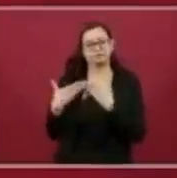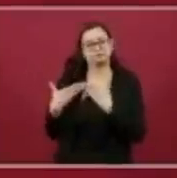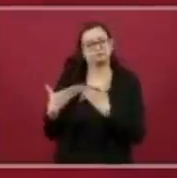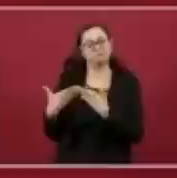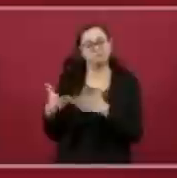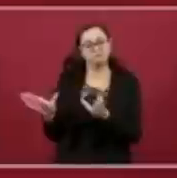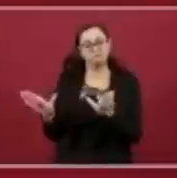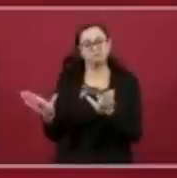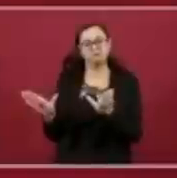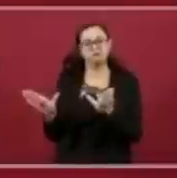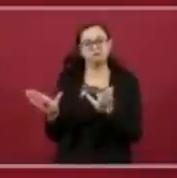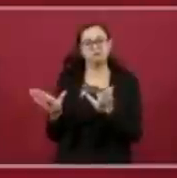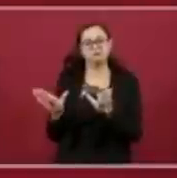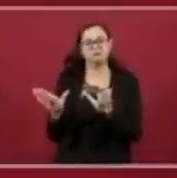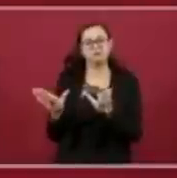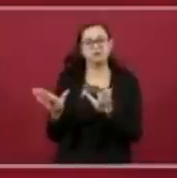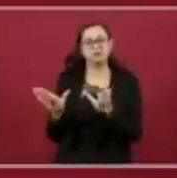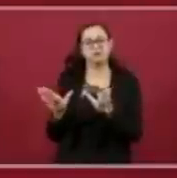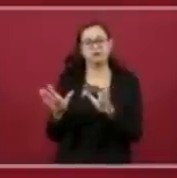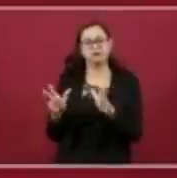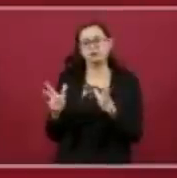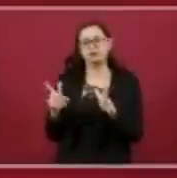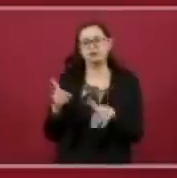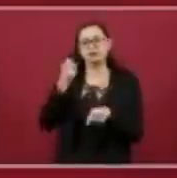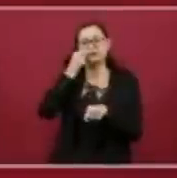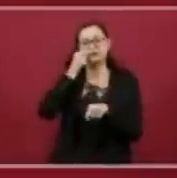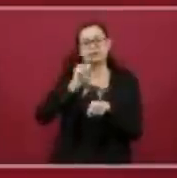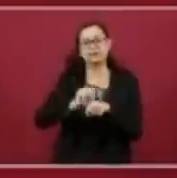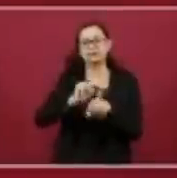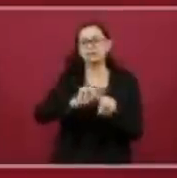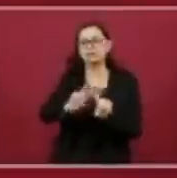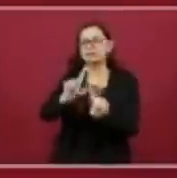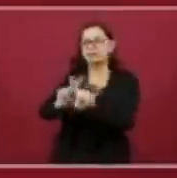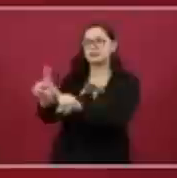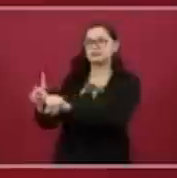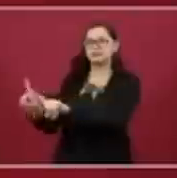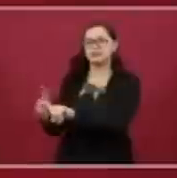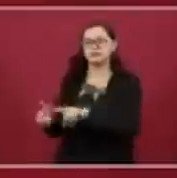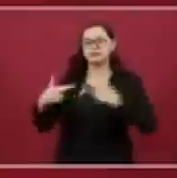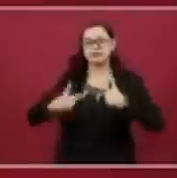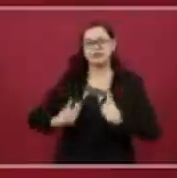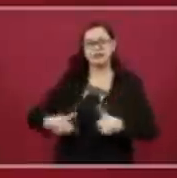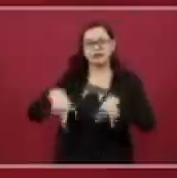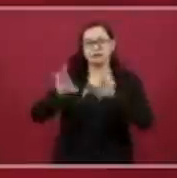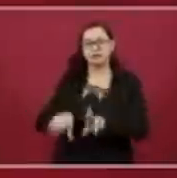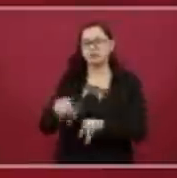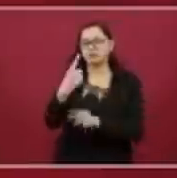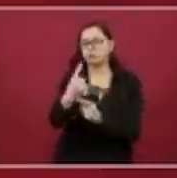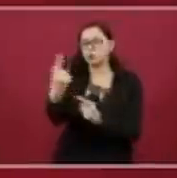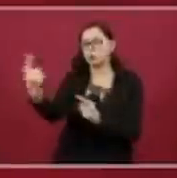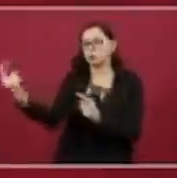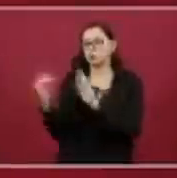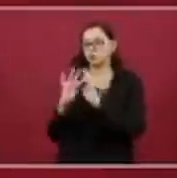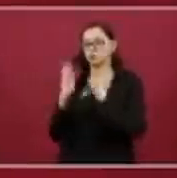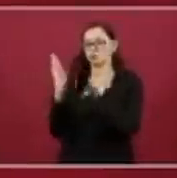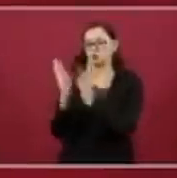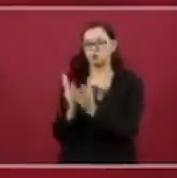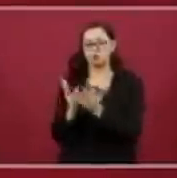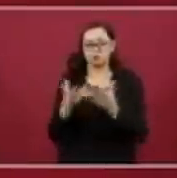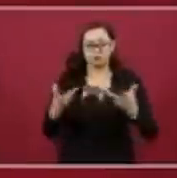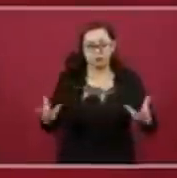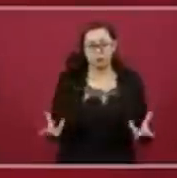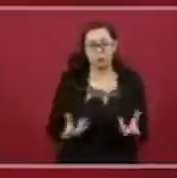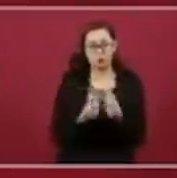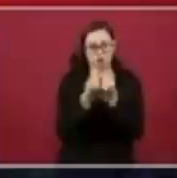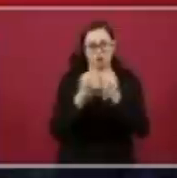representantes de las diversas secretarías de Estado. Yo quisiera compartirles que, desde luego,